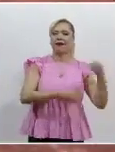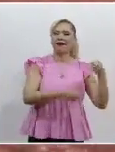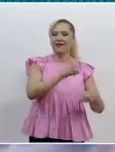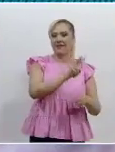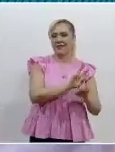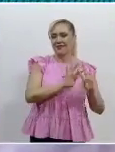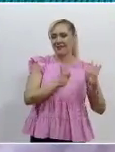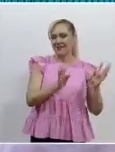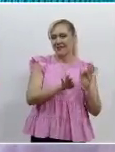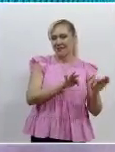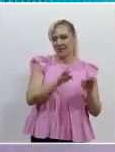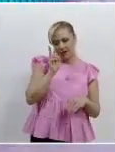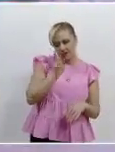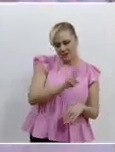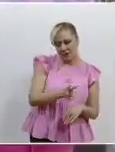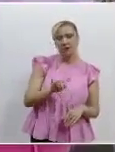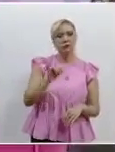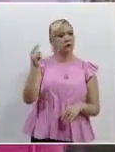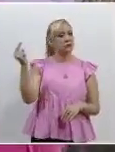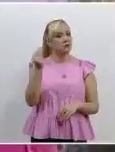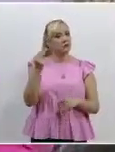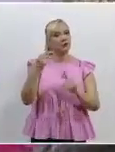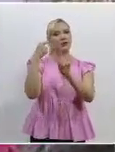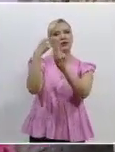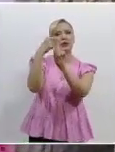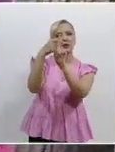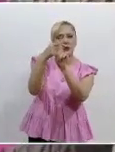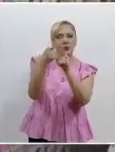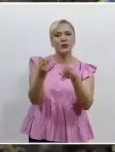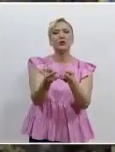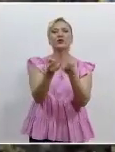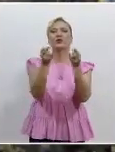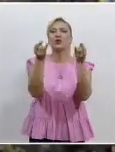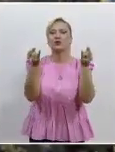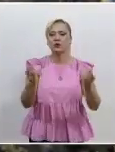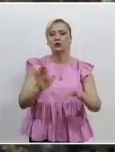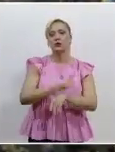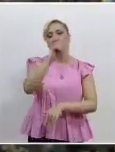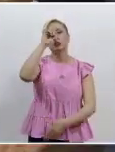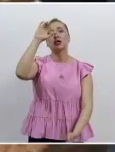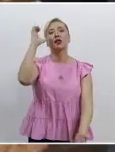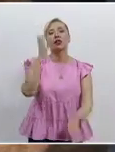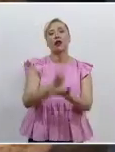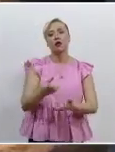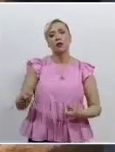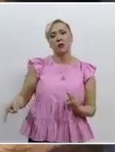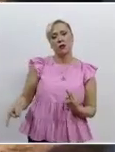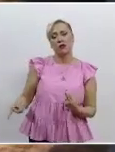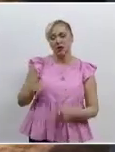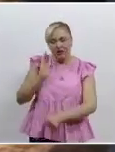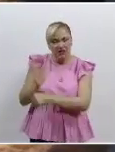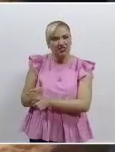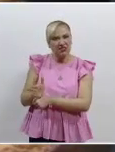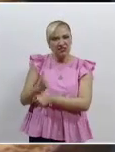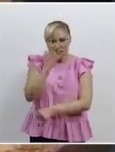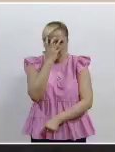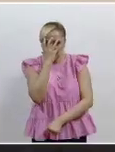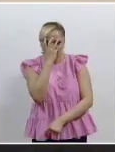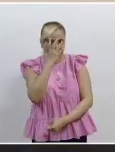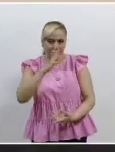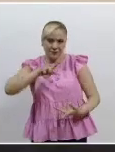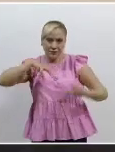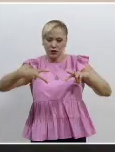que es indispensable construir una historia positiva a partir del trauma que han vivido, para pasar del castigo y la vergüenza